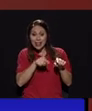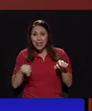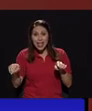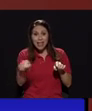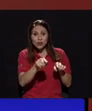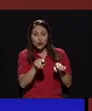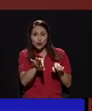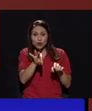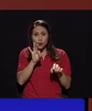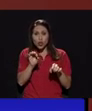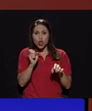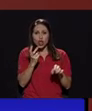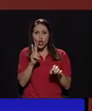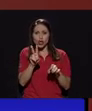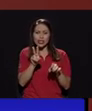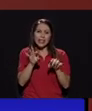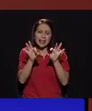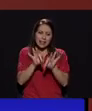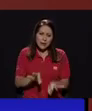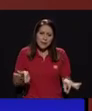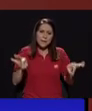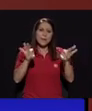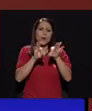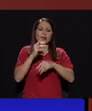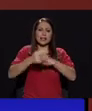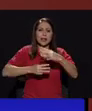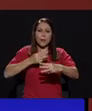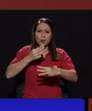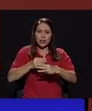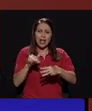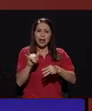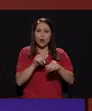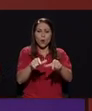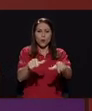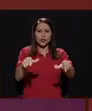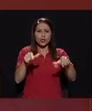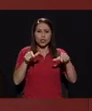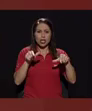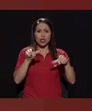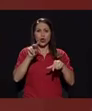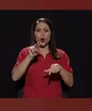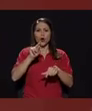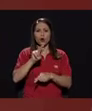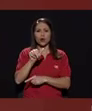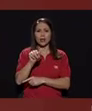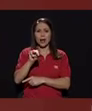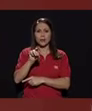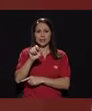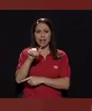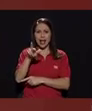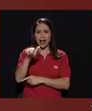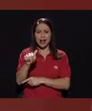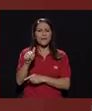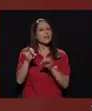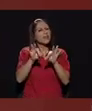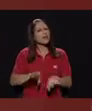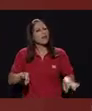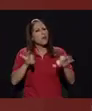12 poseen la característica de importancia mundial como sitio Ramsar. ¿Qué tan importante es